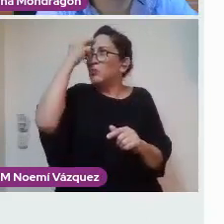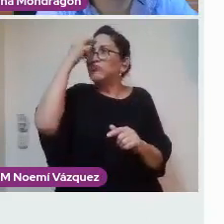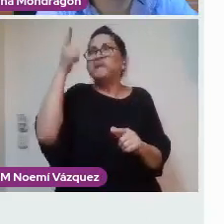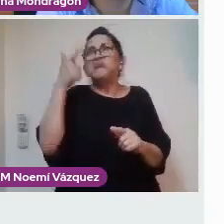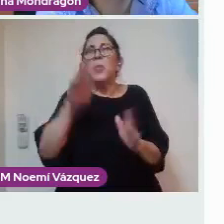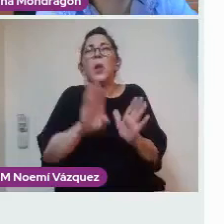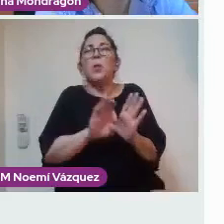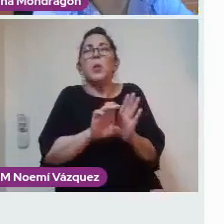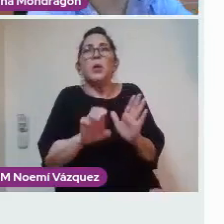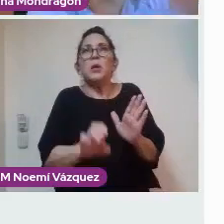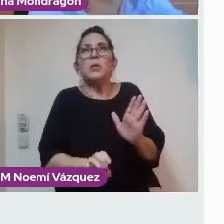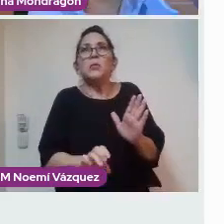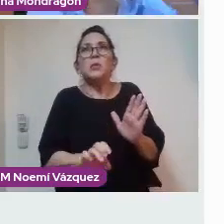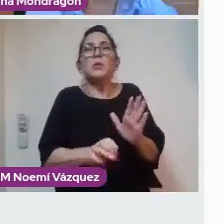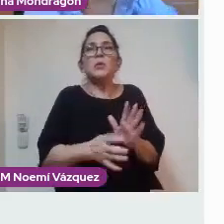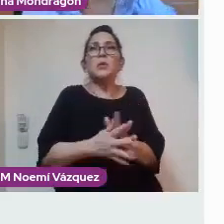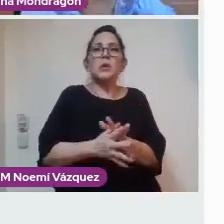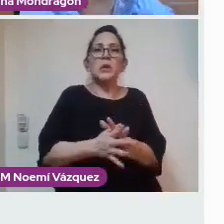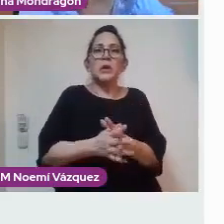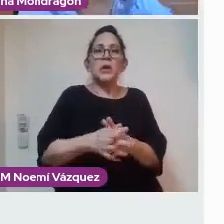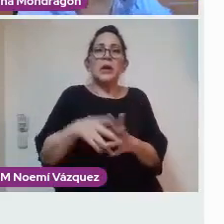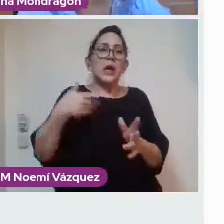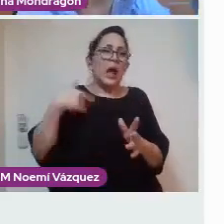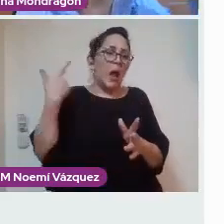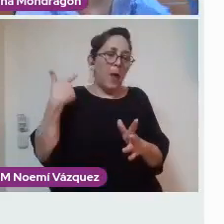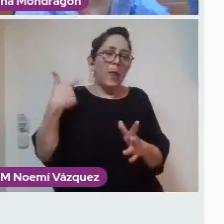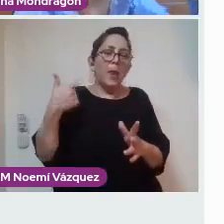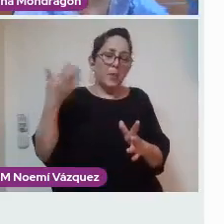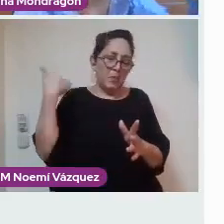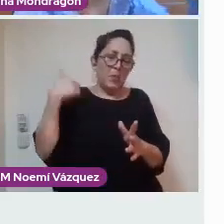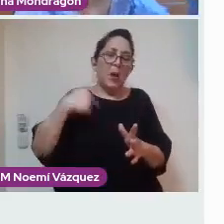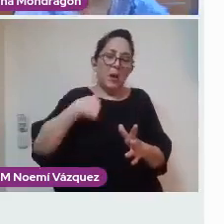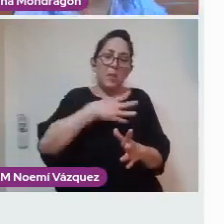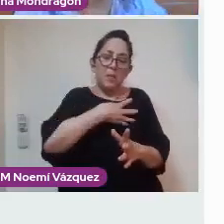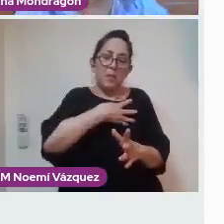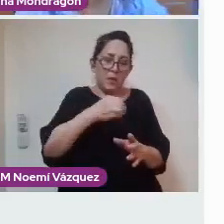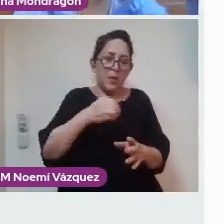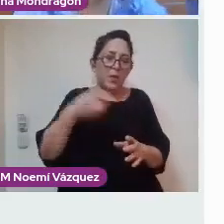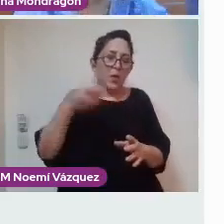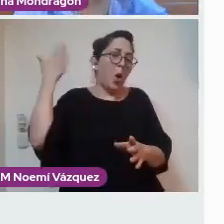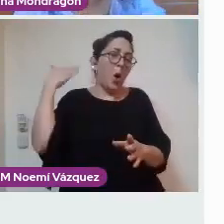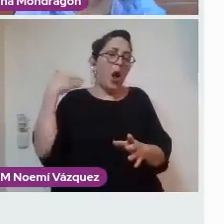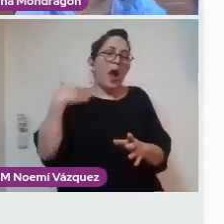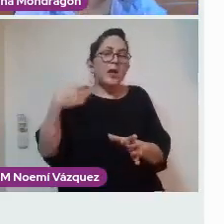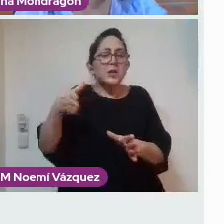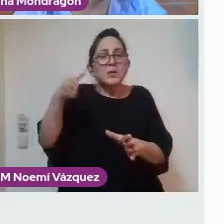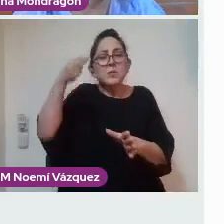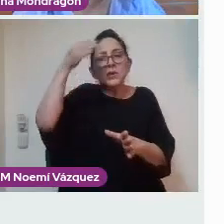donde mi hijo estaba aprendiendo el cálculo